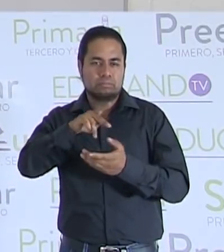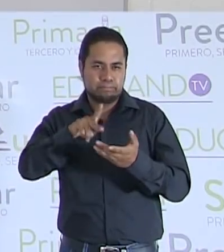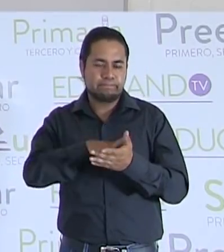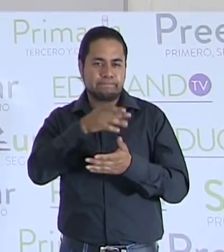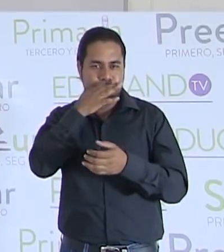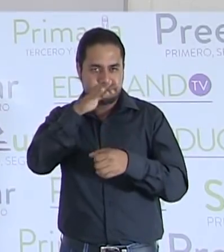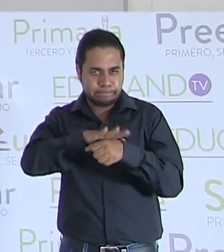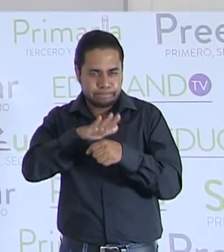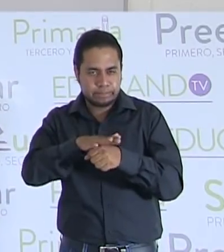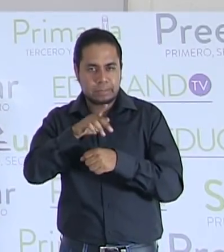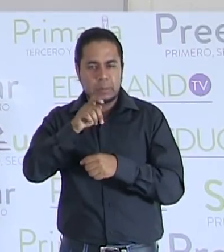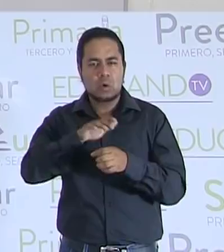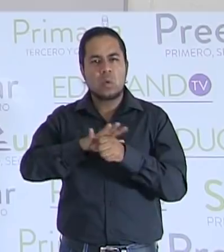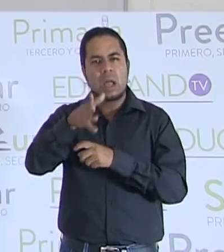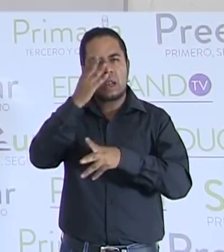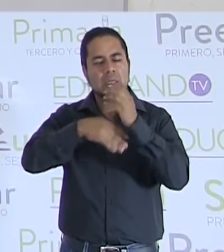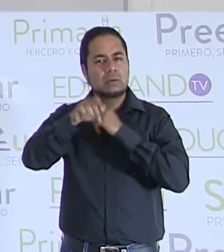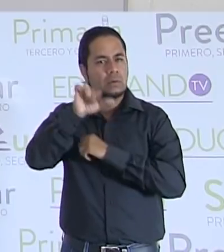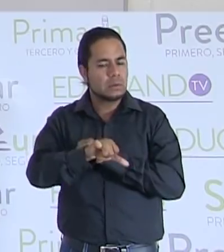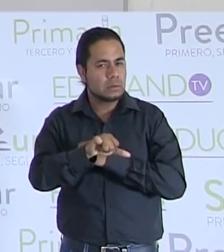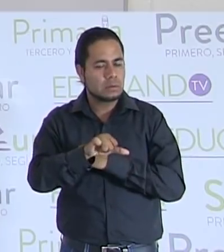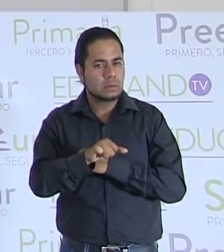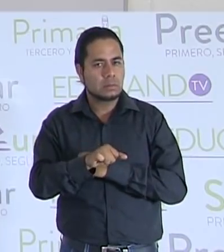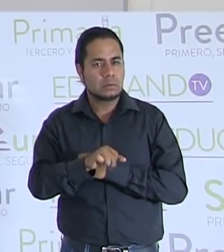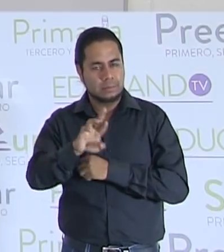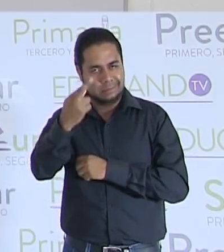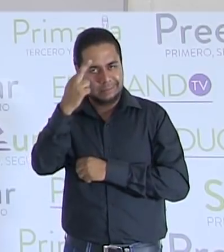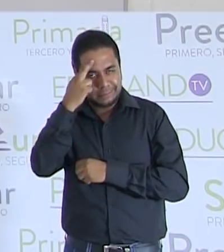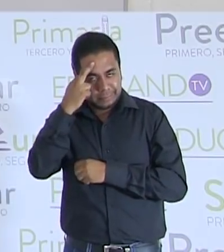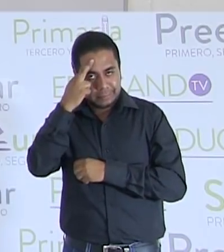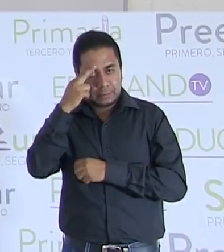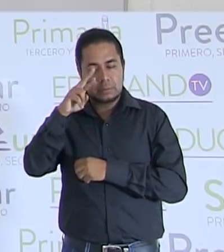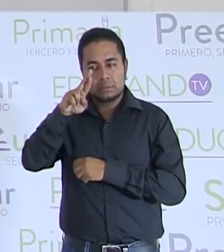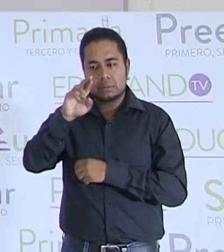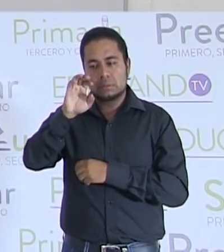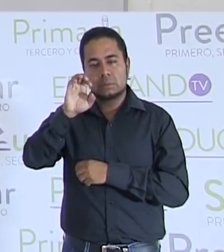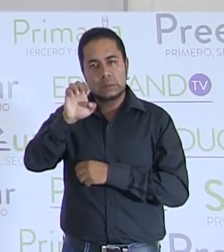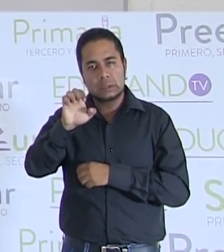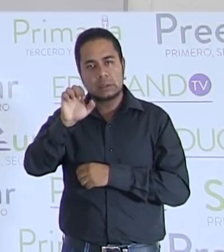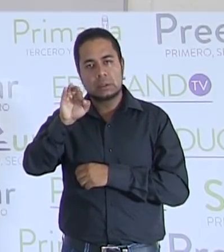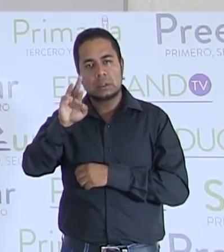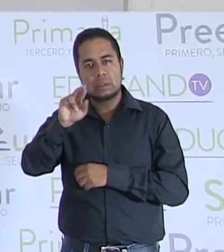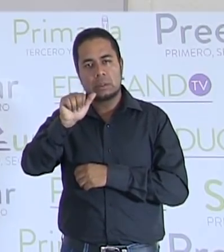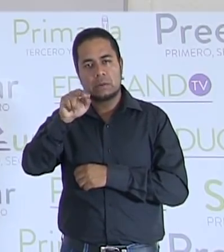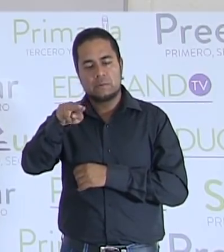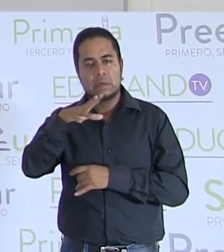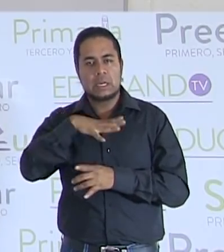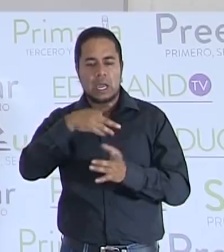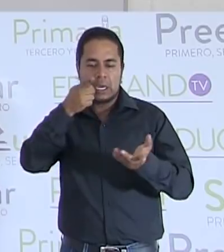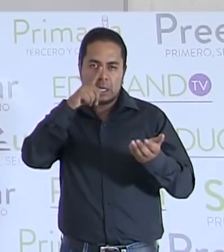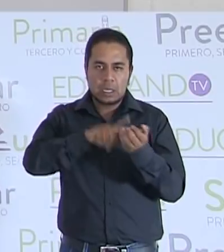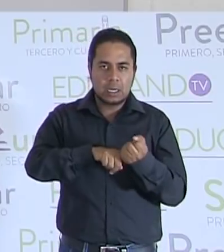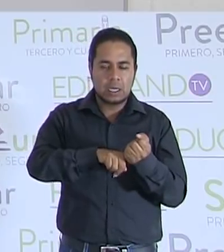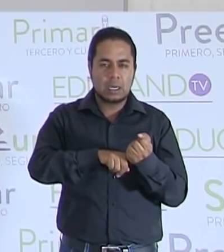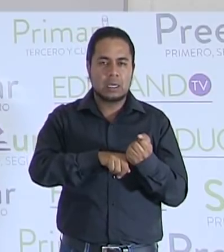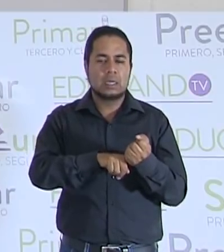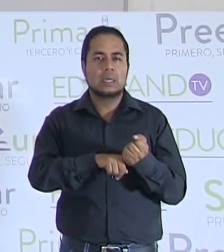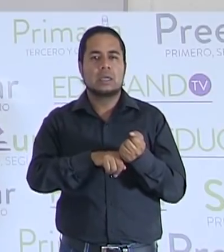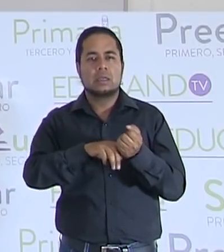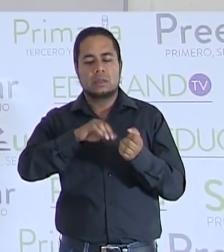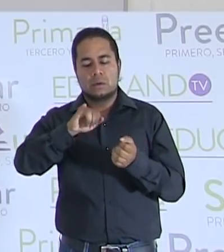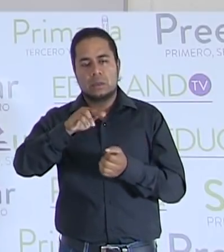recapitular. ¿Qué aprendimos hoy? Aprendimos que los refranes encierran un significado explícito,